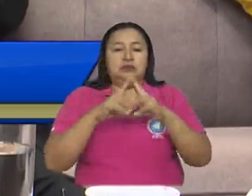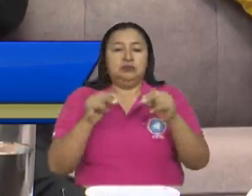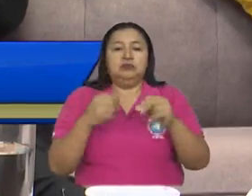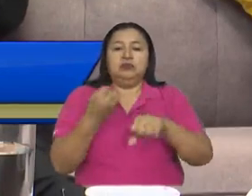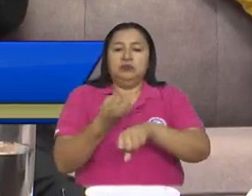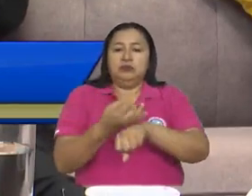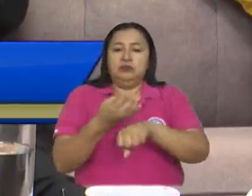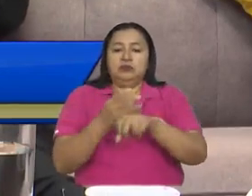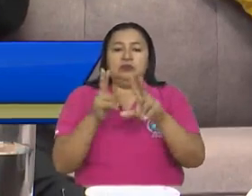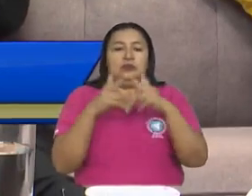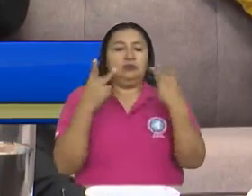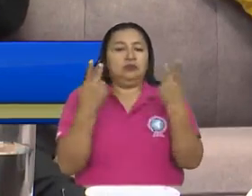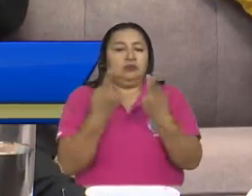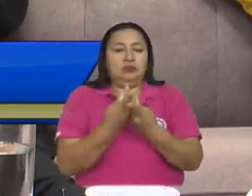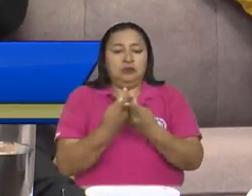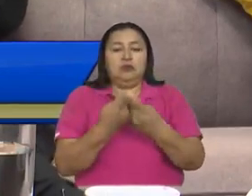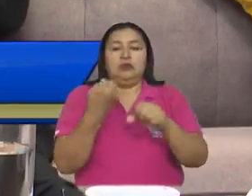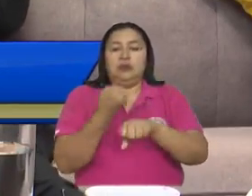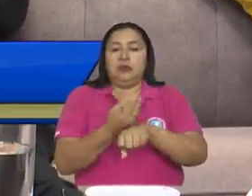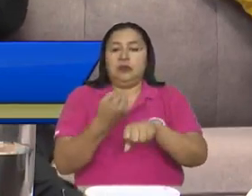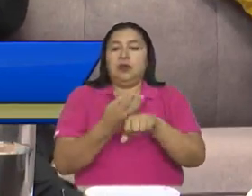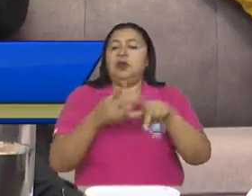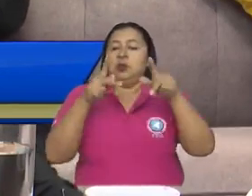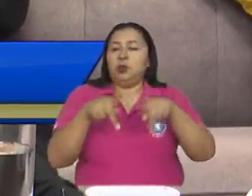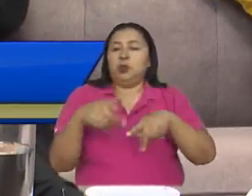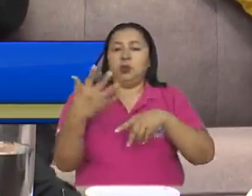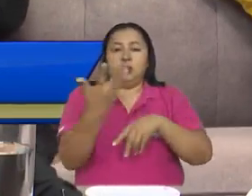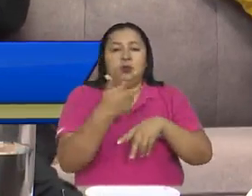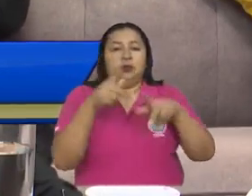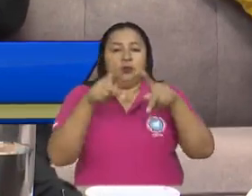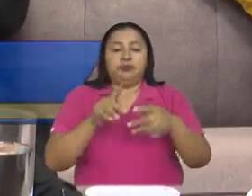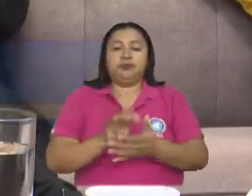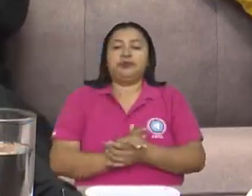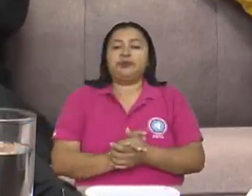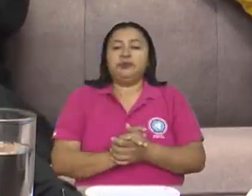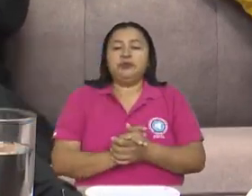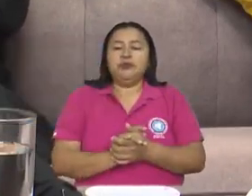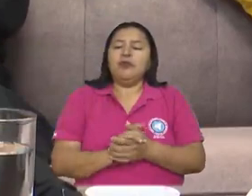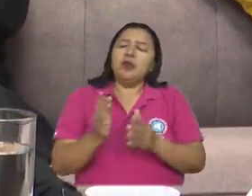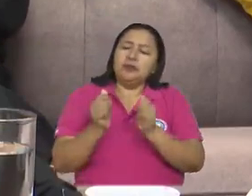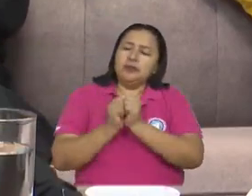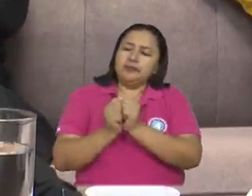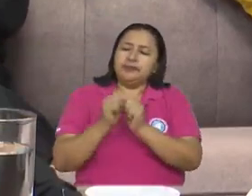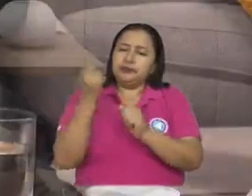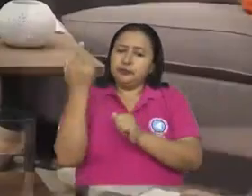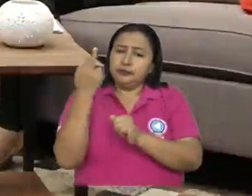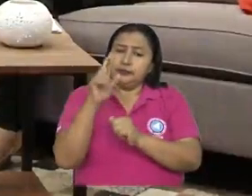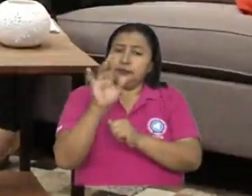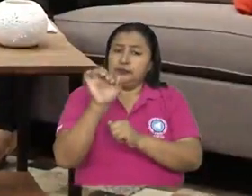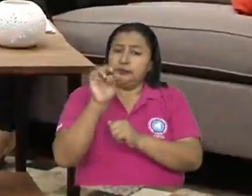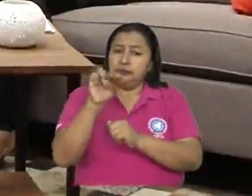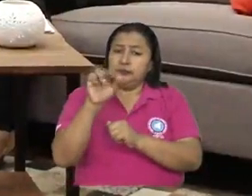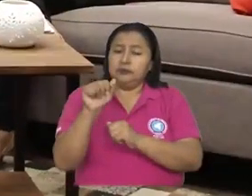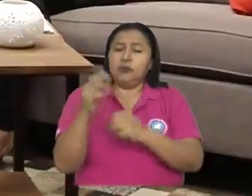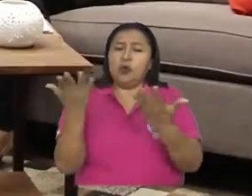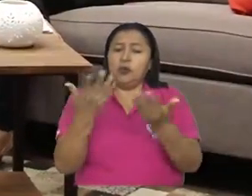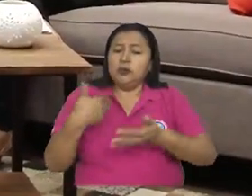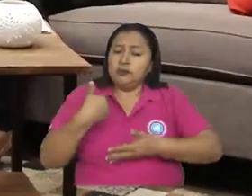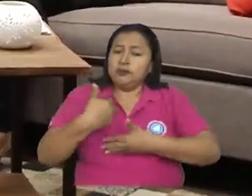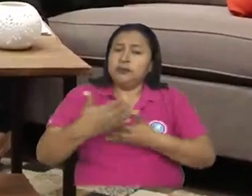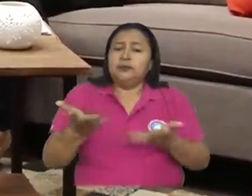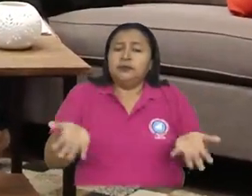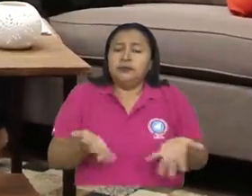alcaldía del pueblo, alcaldía del poder ciudadano. Compañera Reina, pues conocer un poquito cómo se avanza dentro de esta